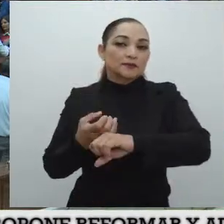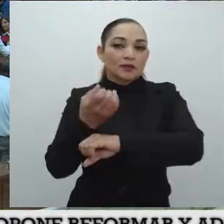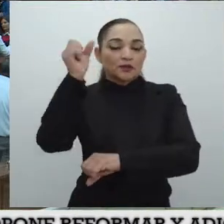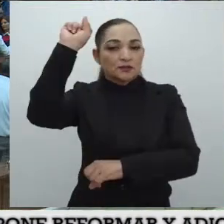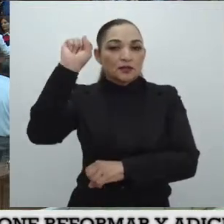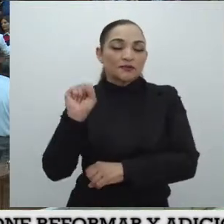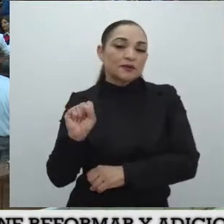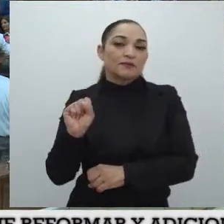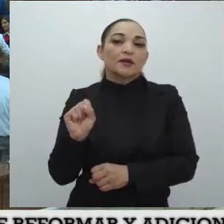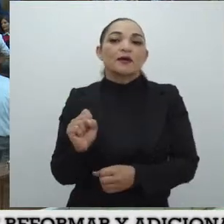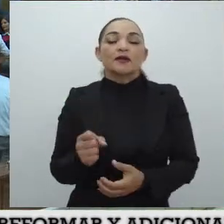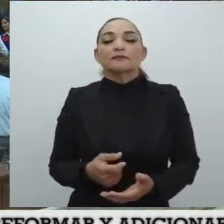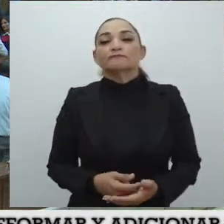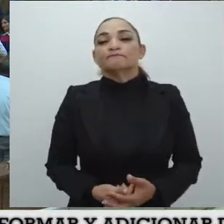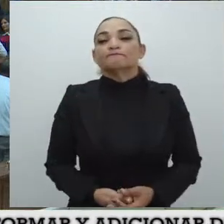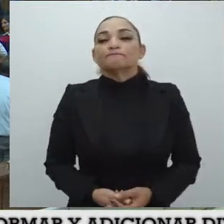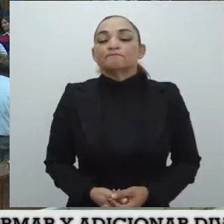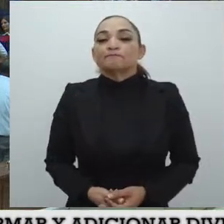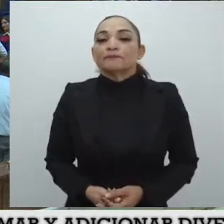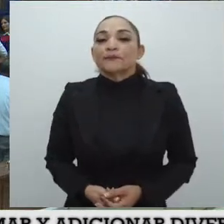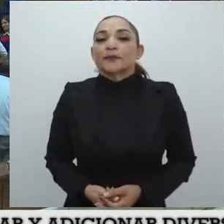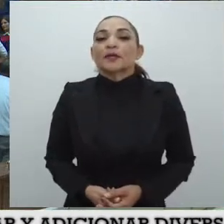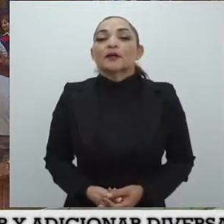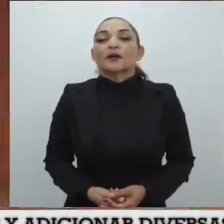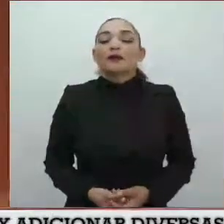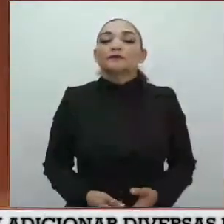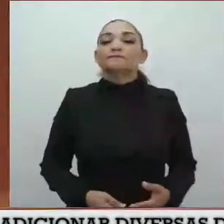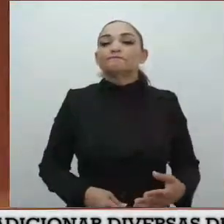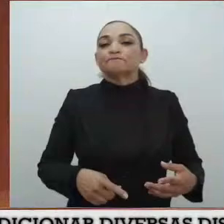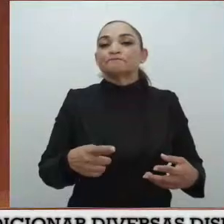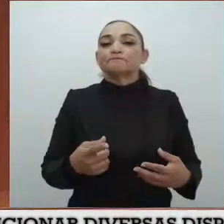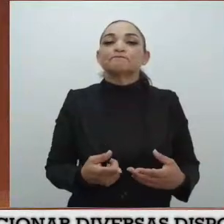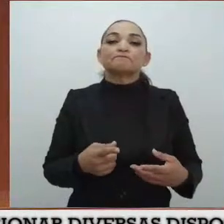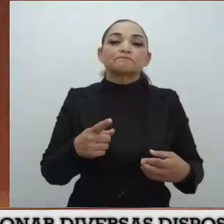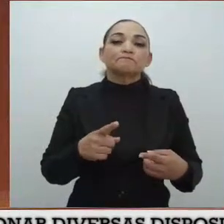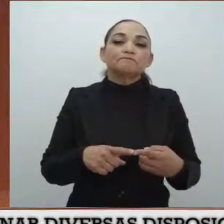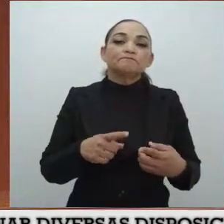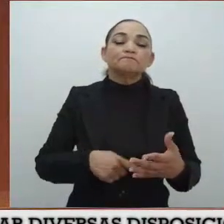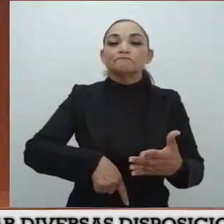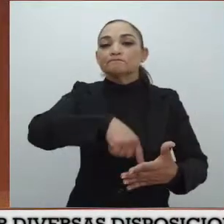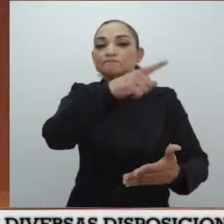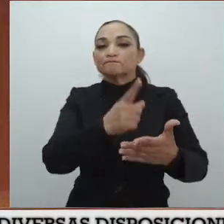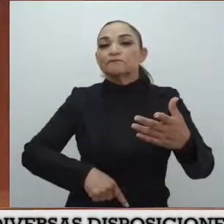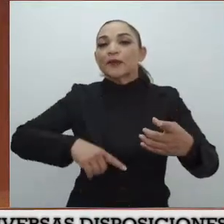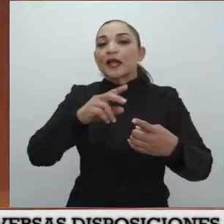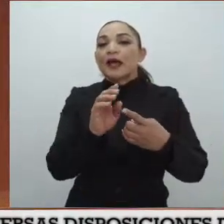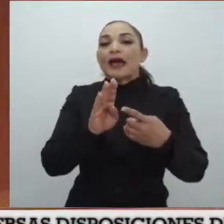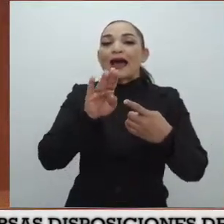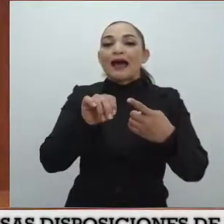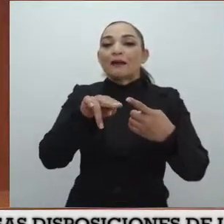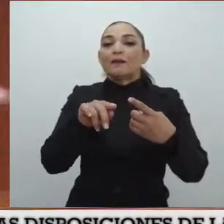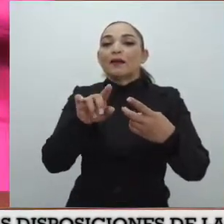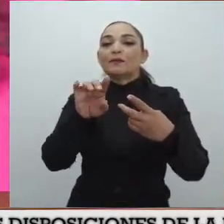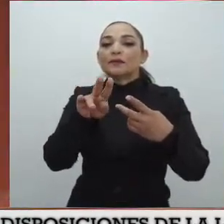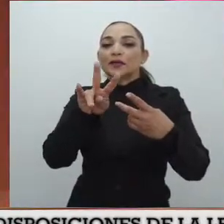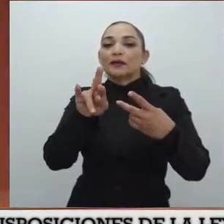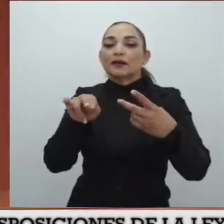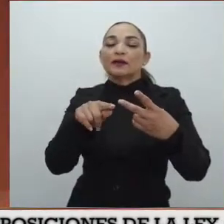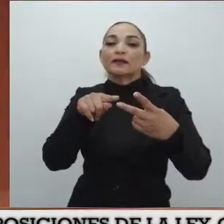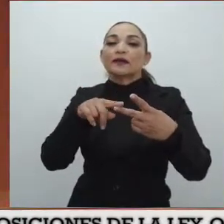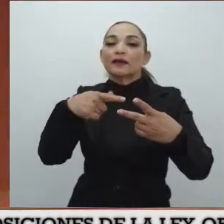Palacio Legislativo, presente. Los suscritos, ciudadana Alba Virgen Montes Álvarez, Gene René Bojorquez